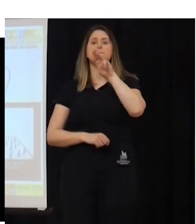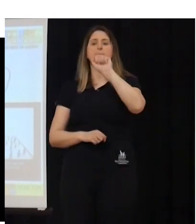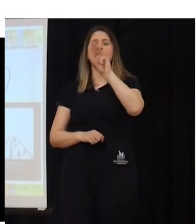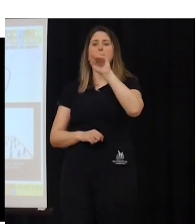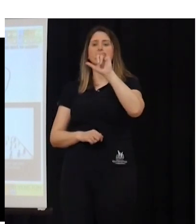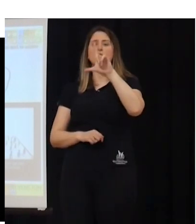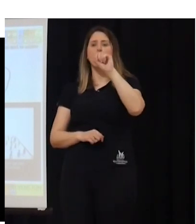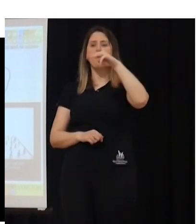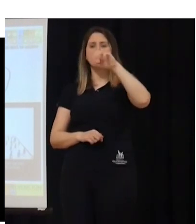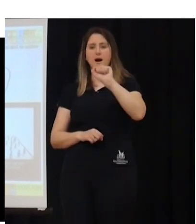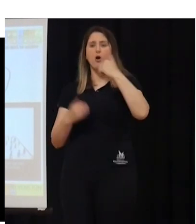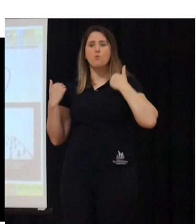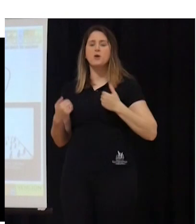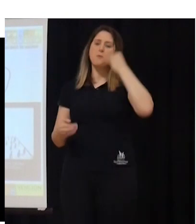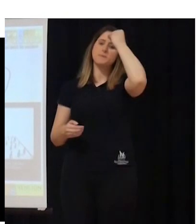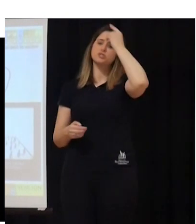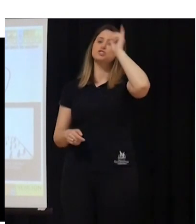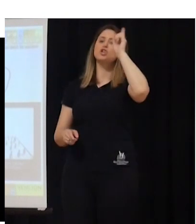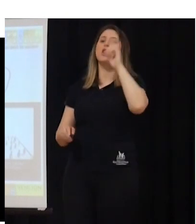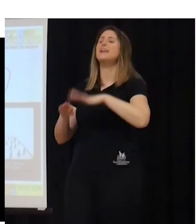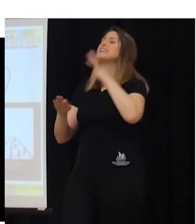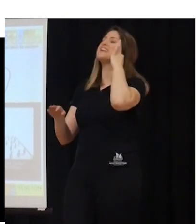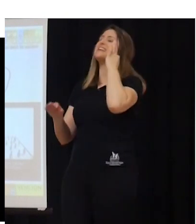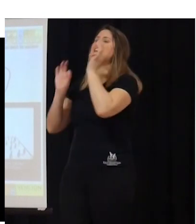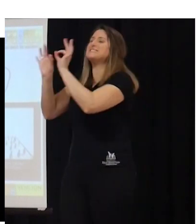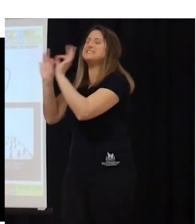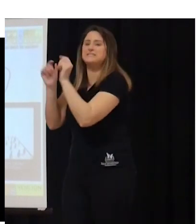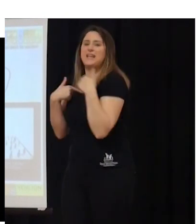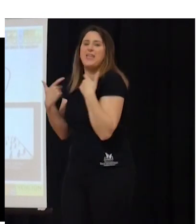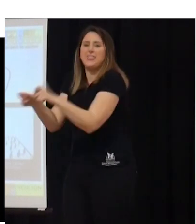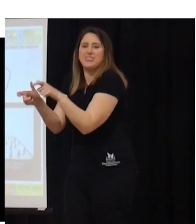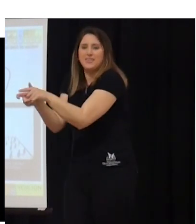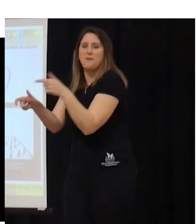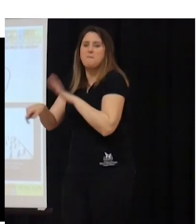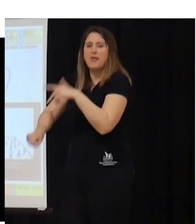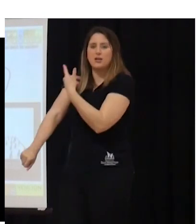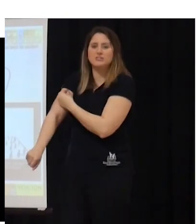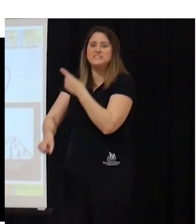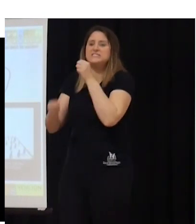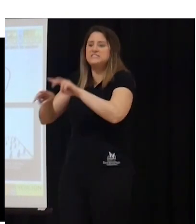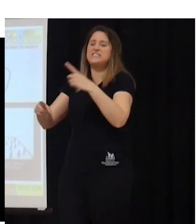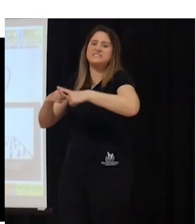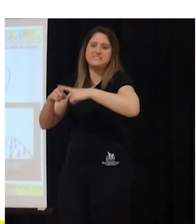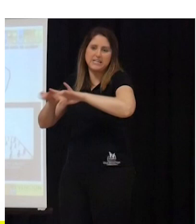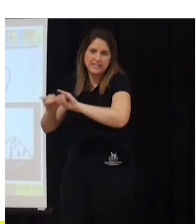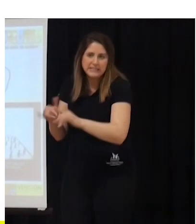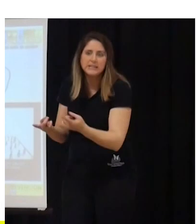humano, todos hemos pensado que eran vacunas para niñas sin relaciones